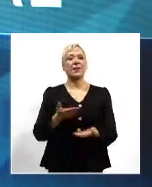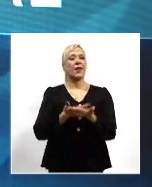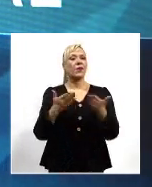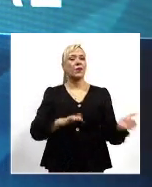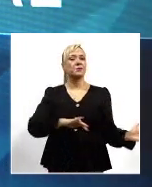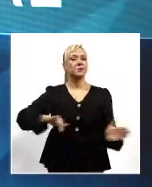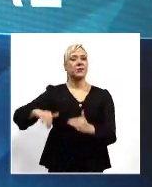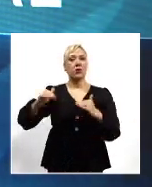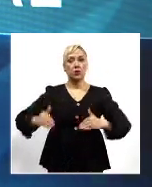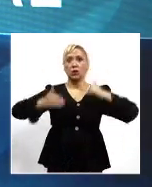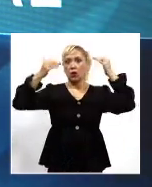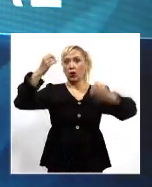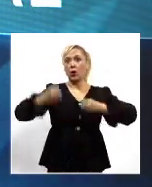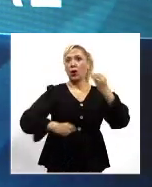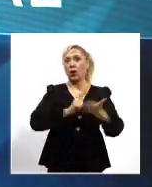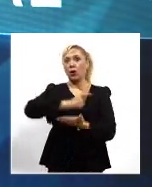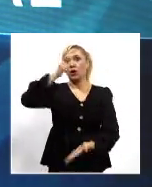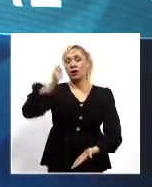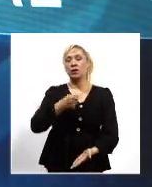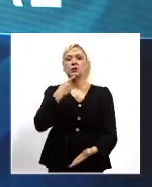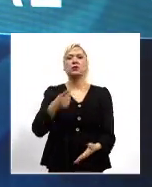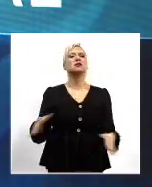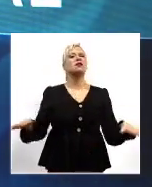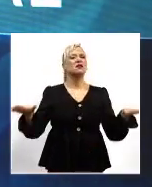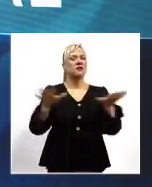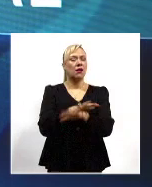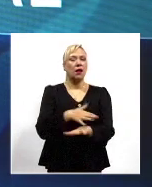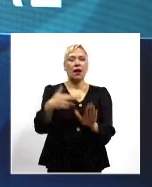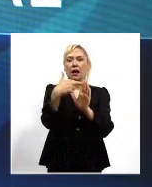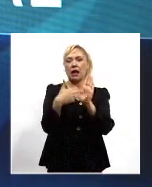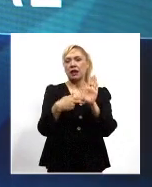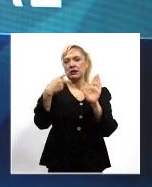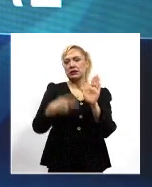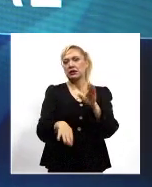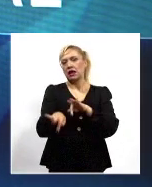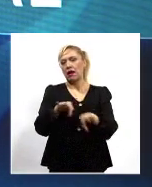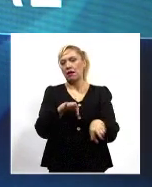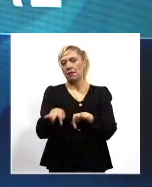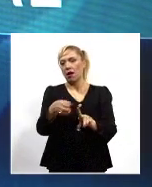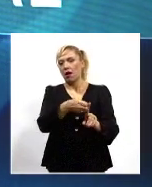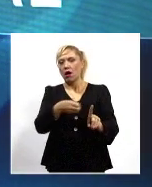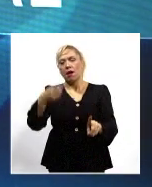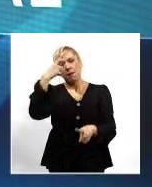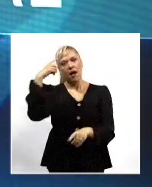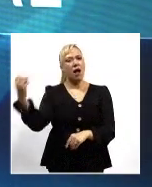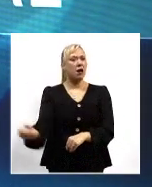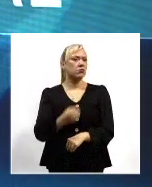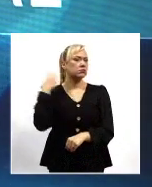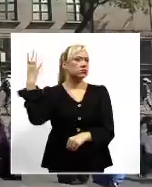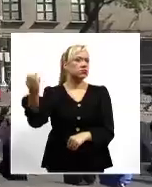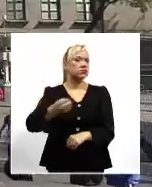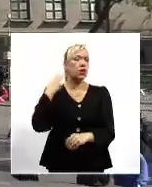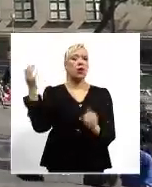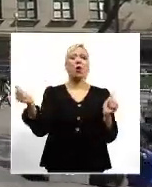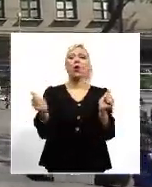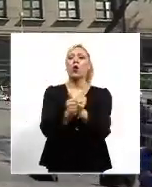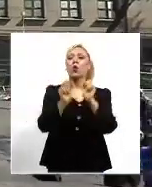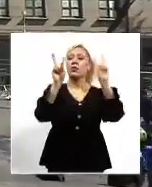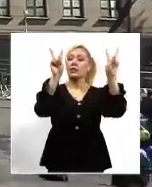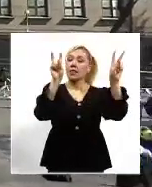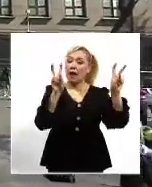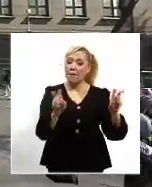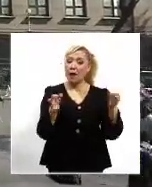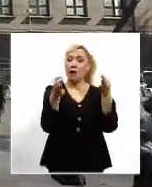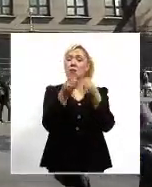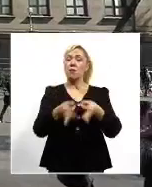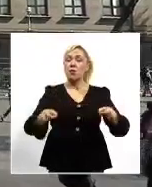Corte aprobó el acuerdo del Pleno que modifica su reglamento interno para establecer que las sesiones se realizarán conforme al orden del día y la lista